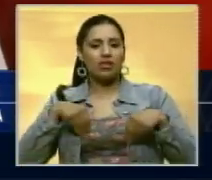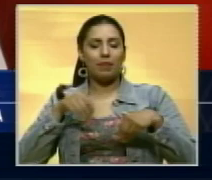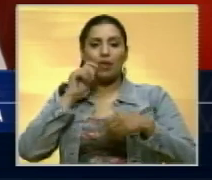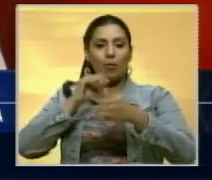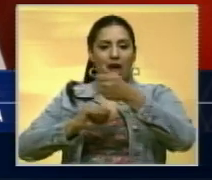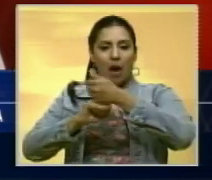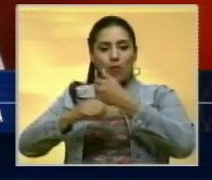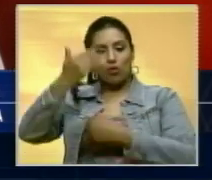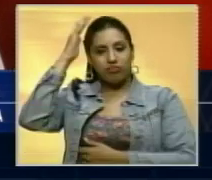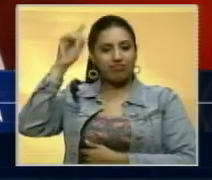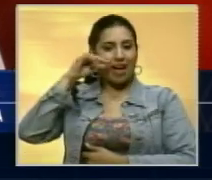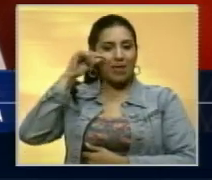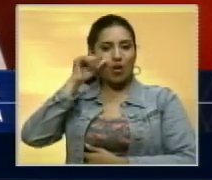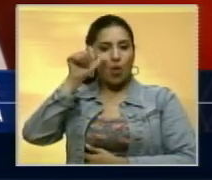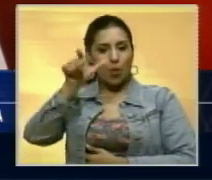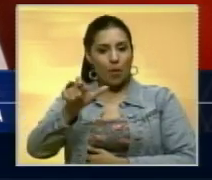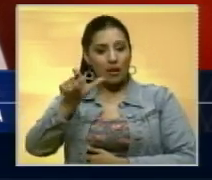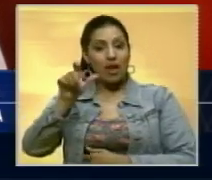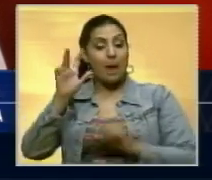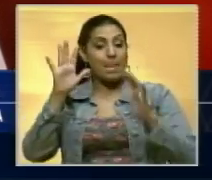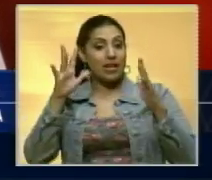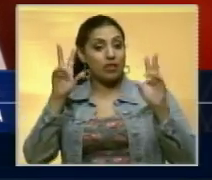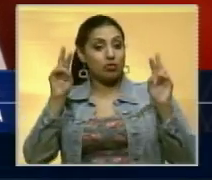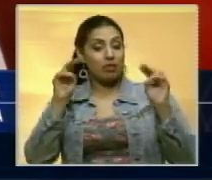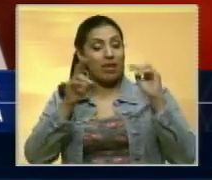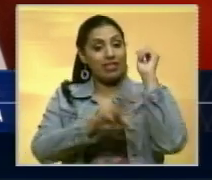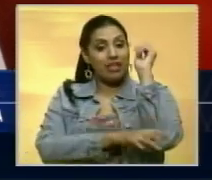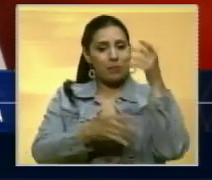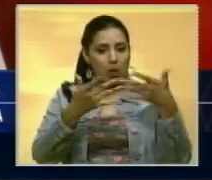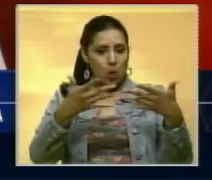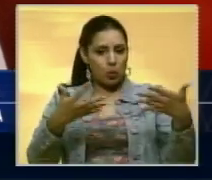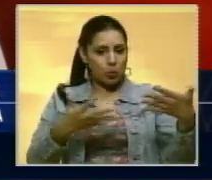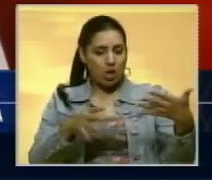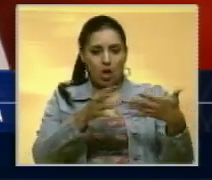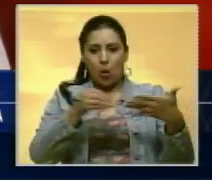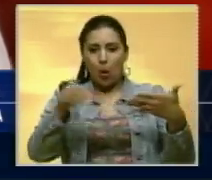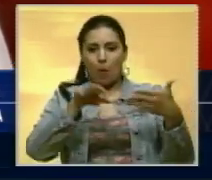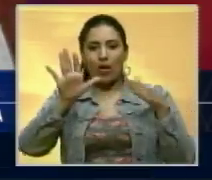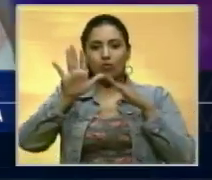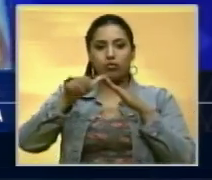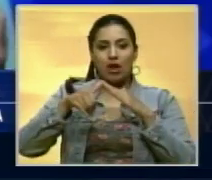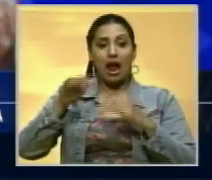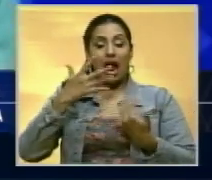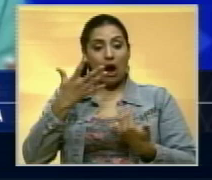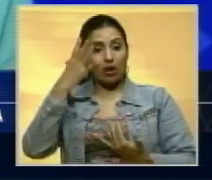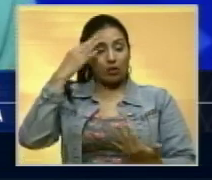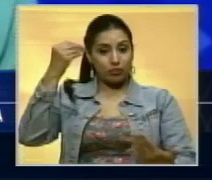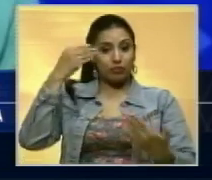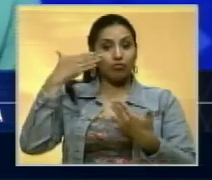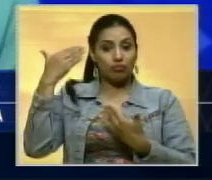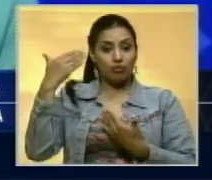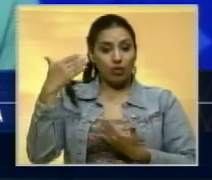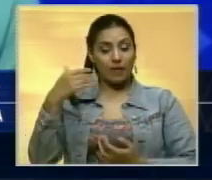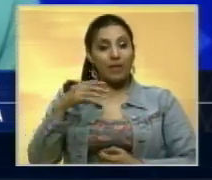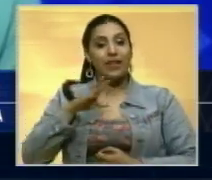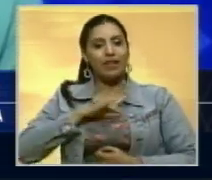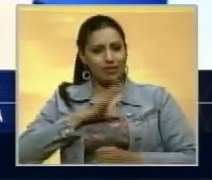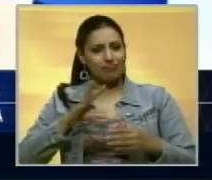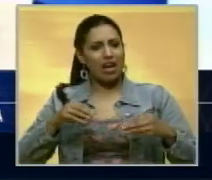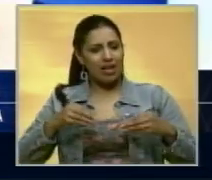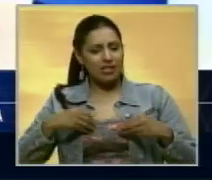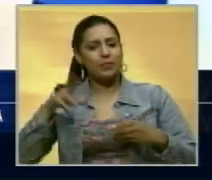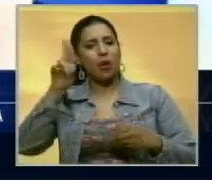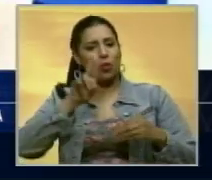Trump. Sobre la polémica creada por el posible plagio en el discurso de Melania Trump, la autora del escrito, Meredith Seaver, reconoció